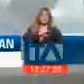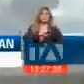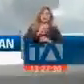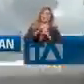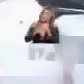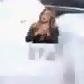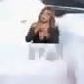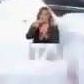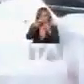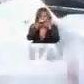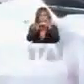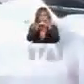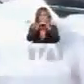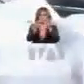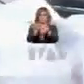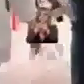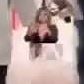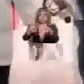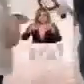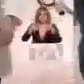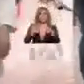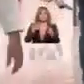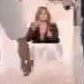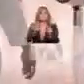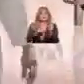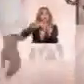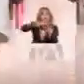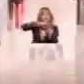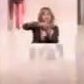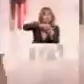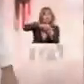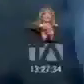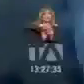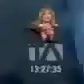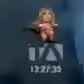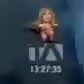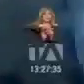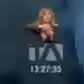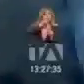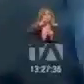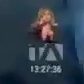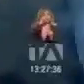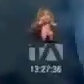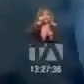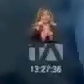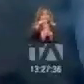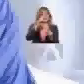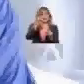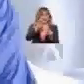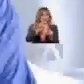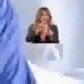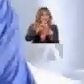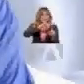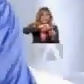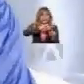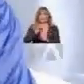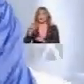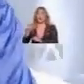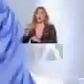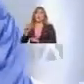Quito. Allí se evidenció que personas que salieron positivo, las pruebas PCR del municipio